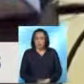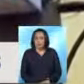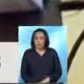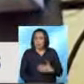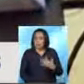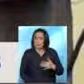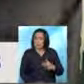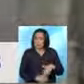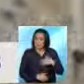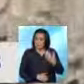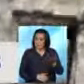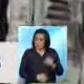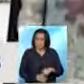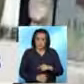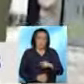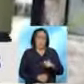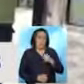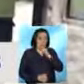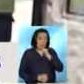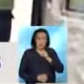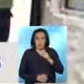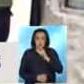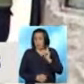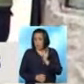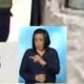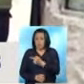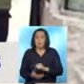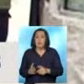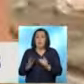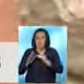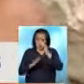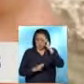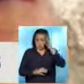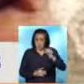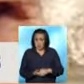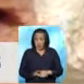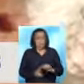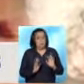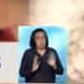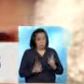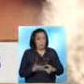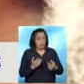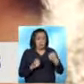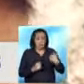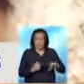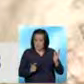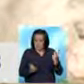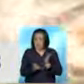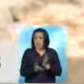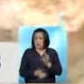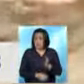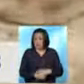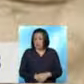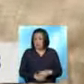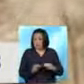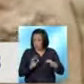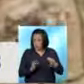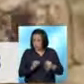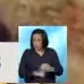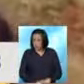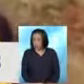Tras el ataque, la víctima denunció a su agresor en la comisaría Santa Bárbara, con la esperanza de que sea duramente castigado por la